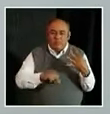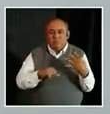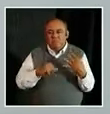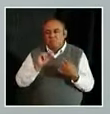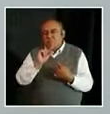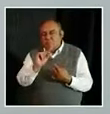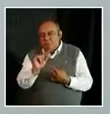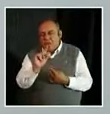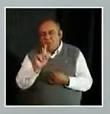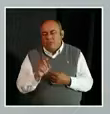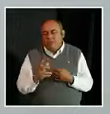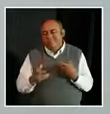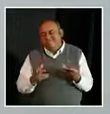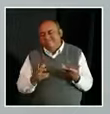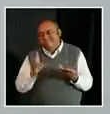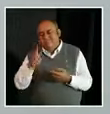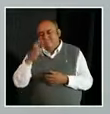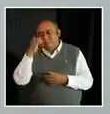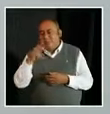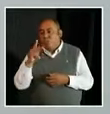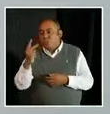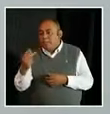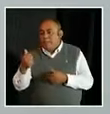nos vamos a dar por vencidos.